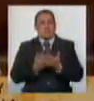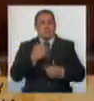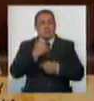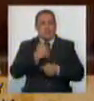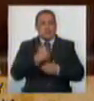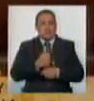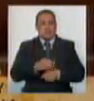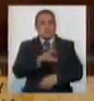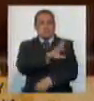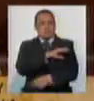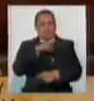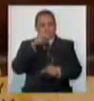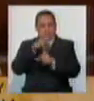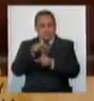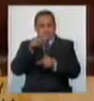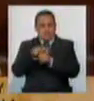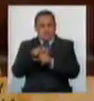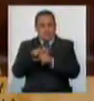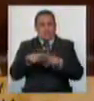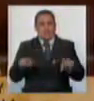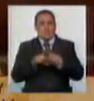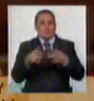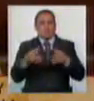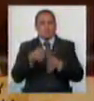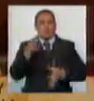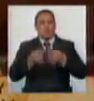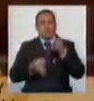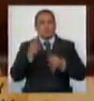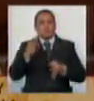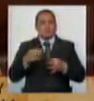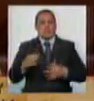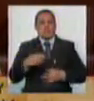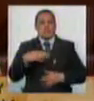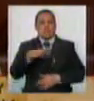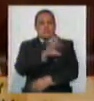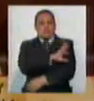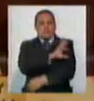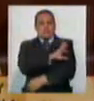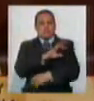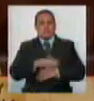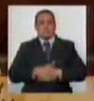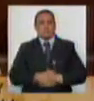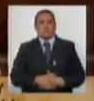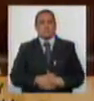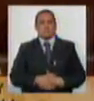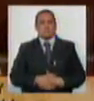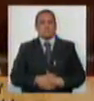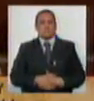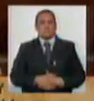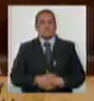las pesquisas de la Procuraduría y del Poder Judicial y Ministerio Público.